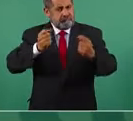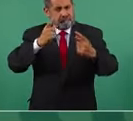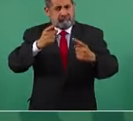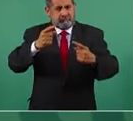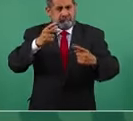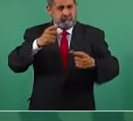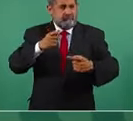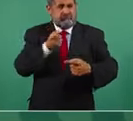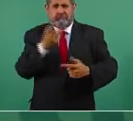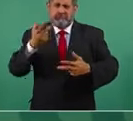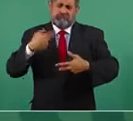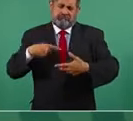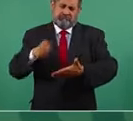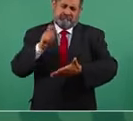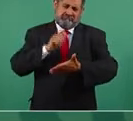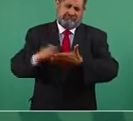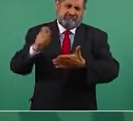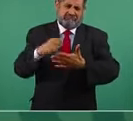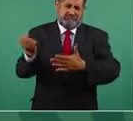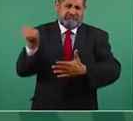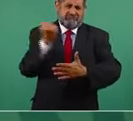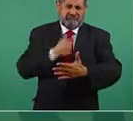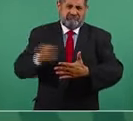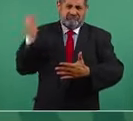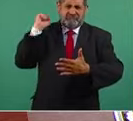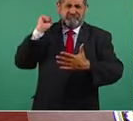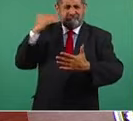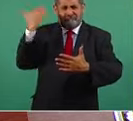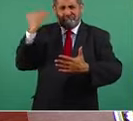grandes escritores.